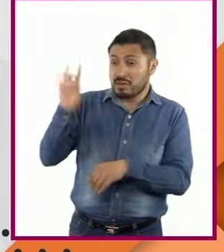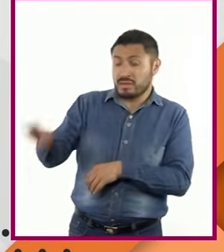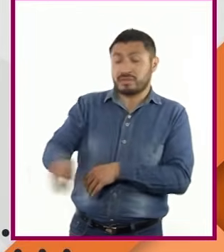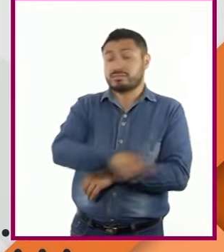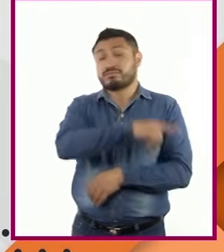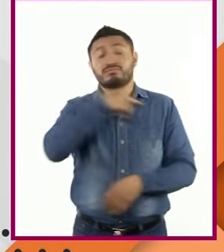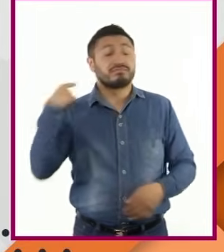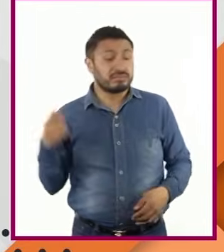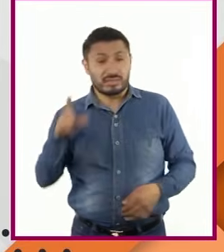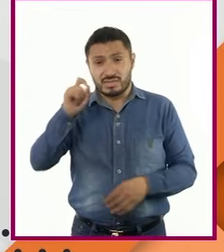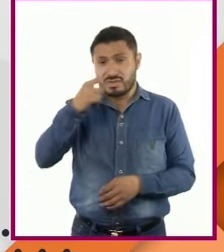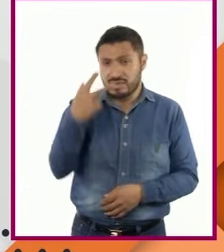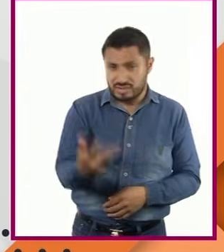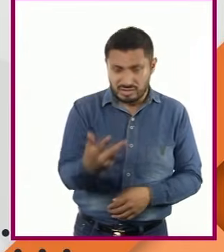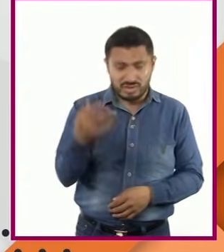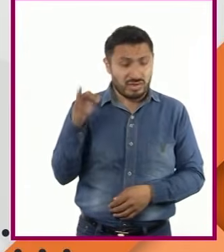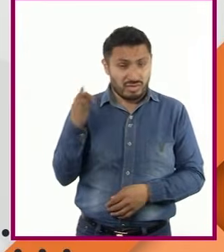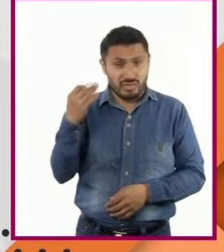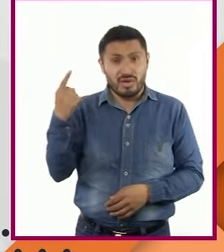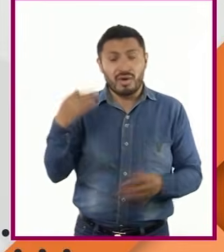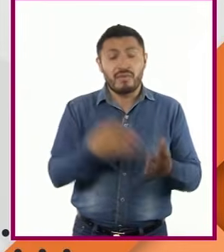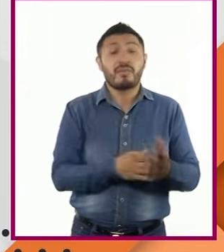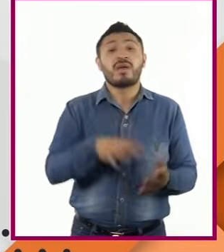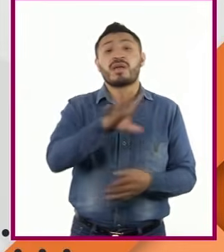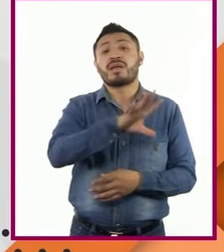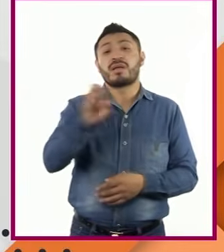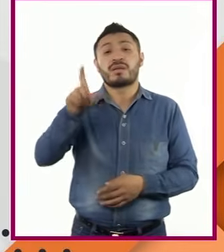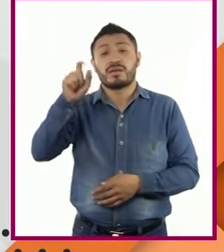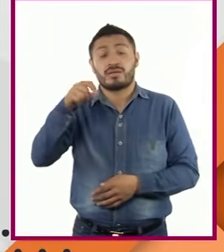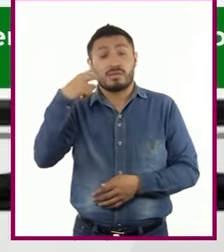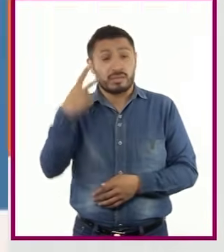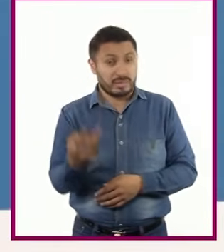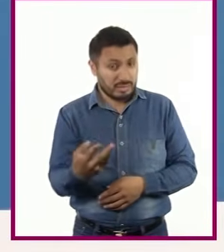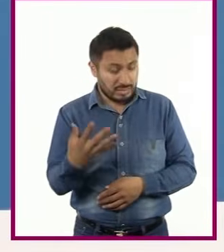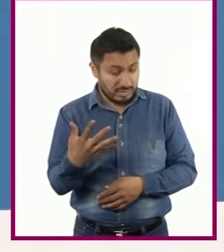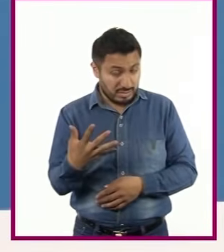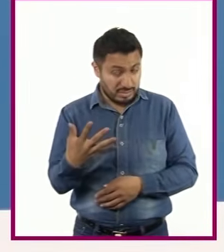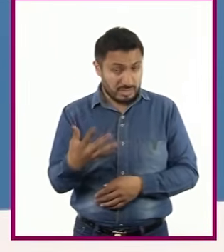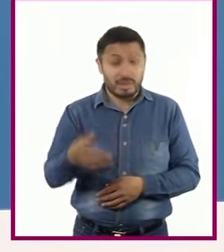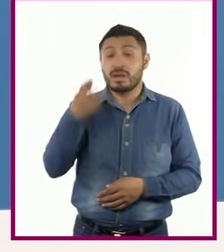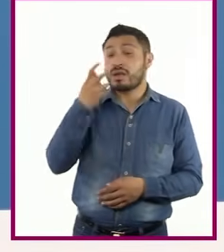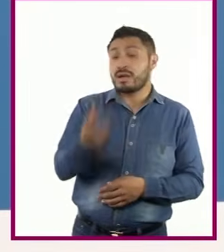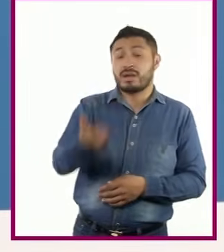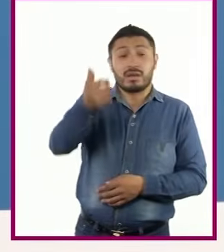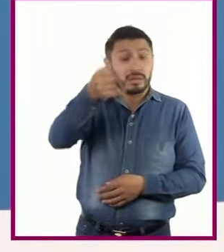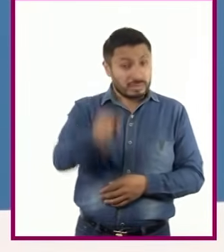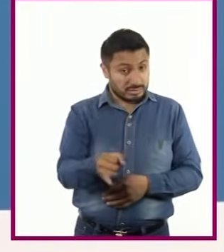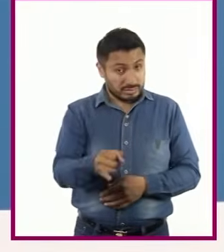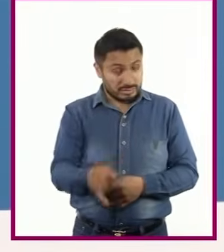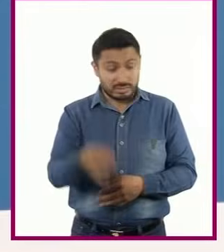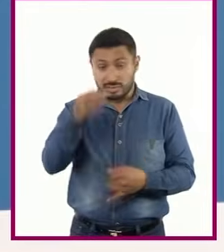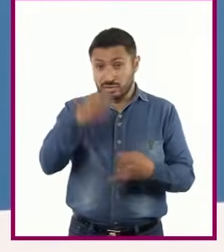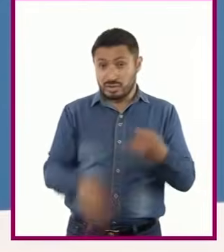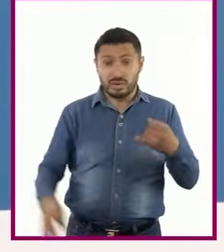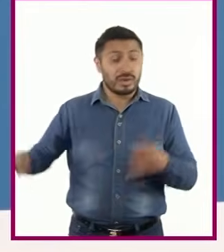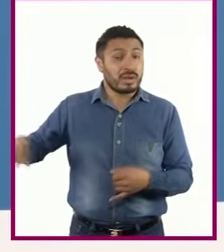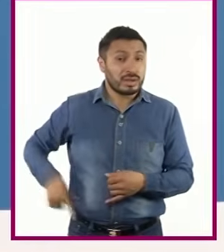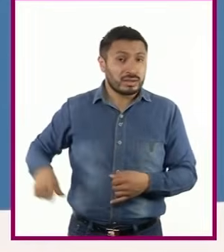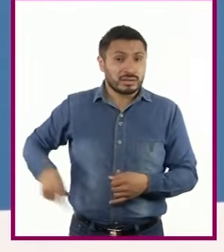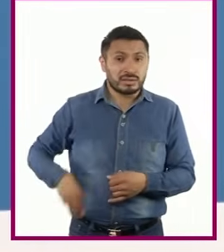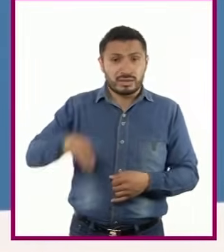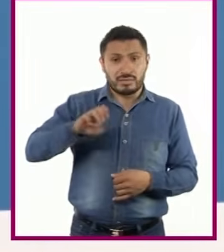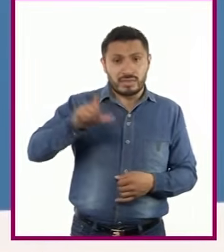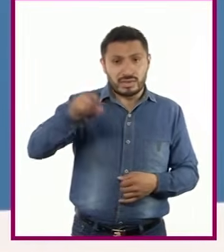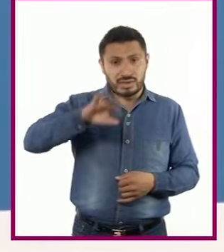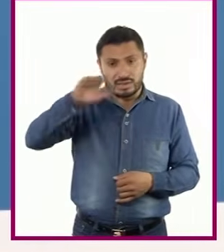ejecutar el 28 de febrero de 1525. De esta forma, el último gobernante